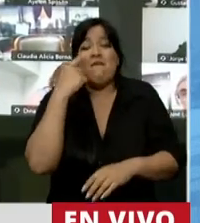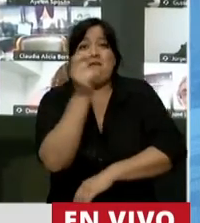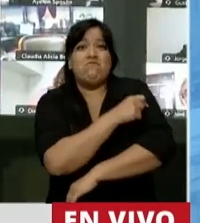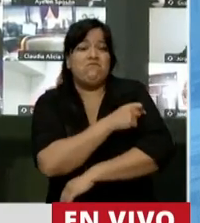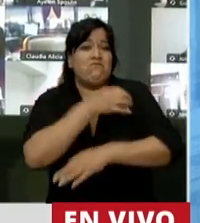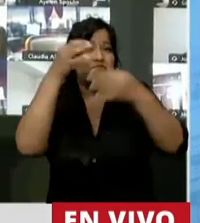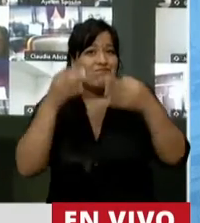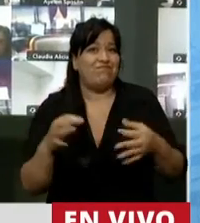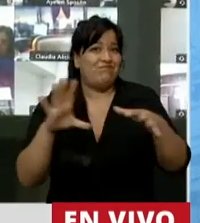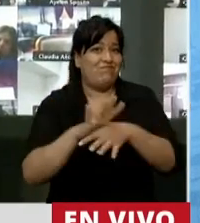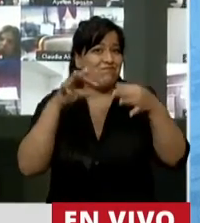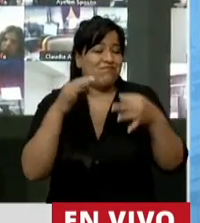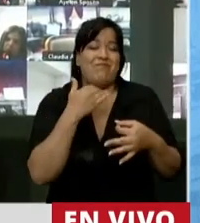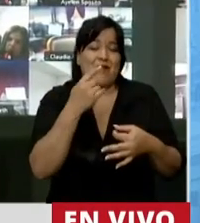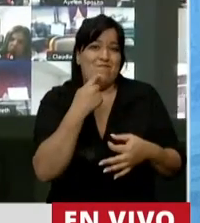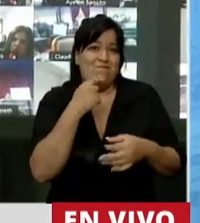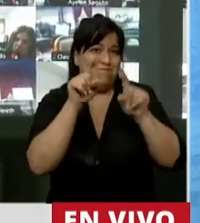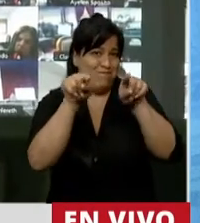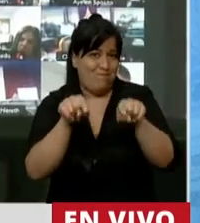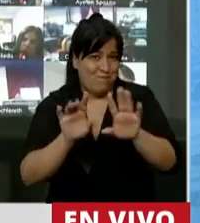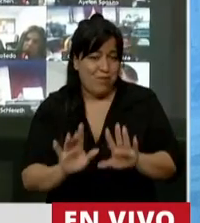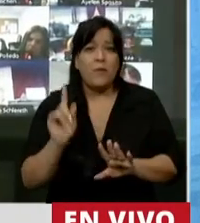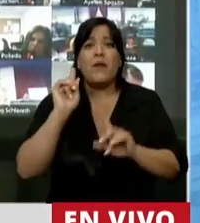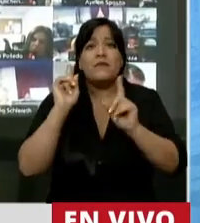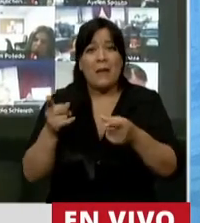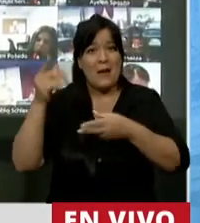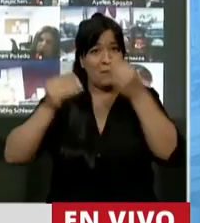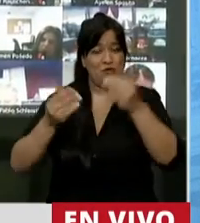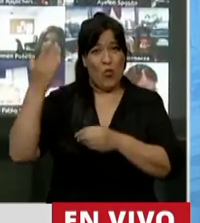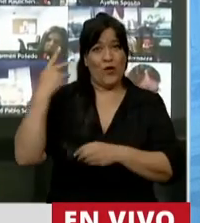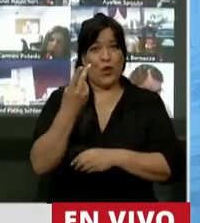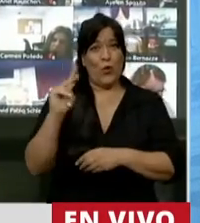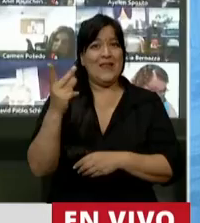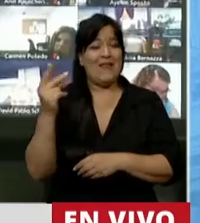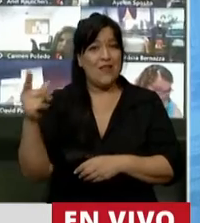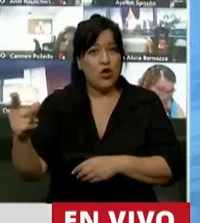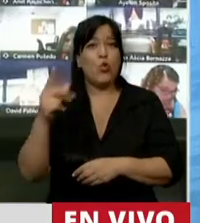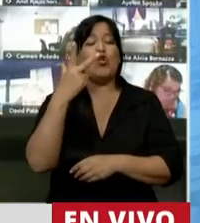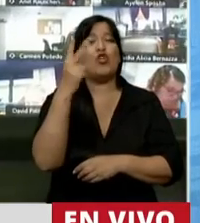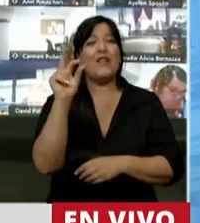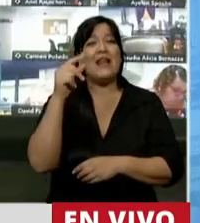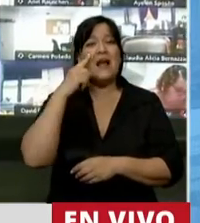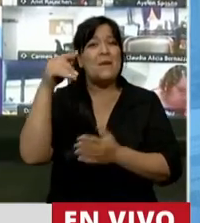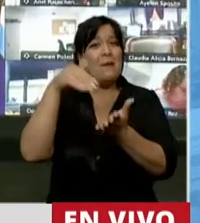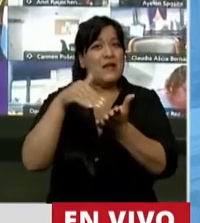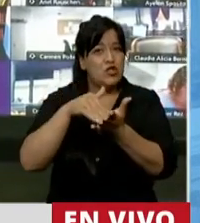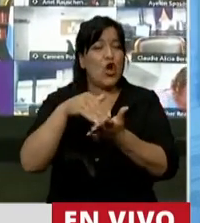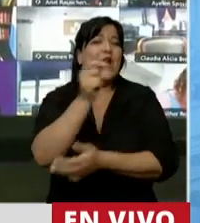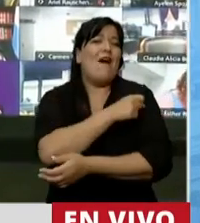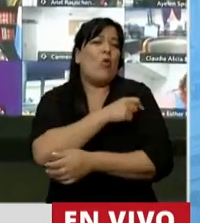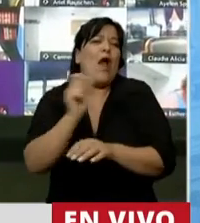la segura. Y además hemos destinado en el presupuesto 30.000 millones a las vacunas comunes del